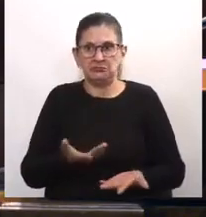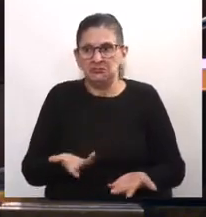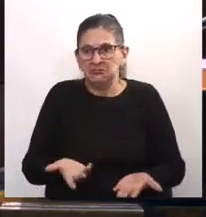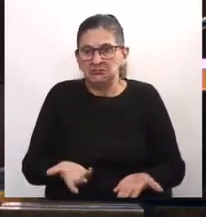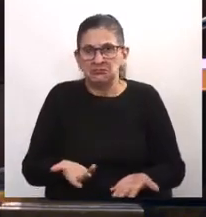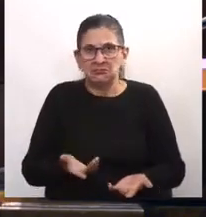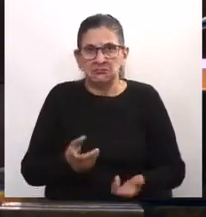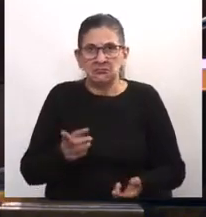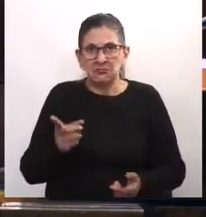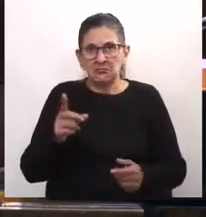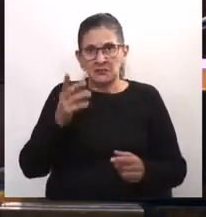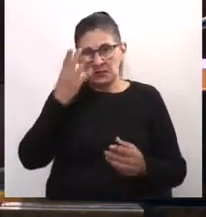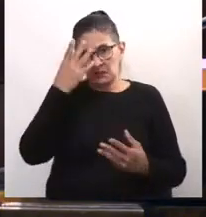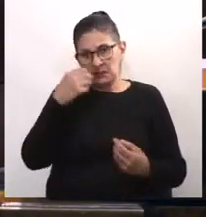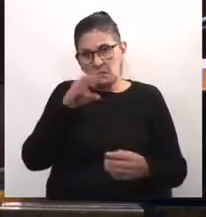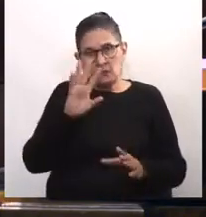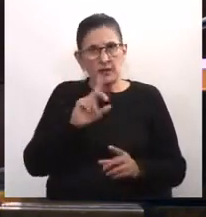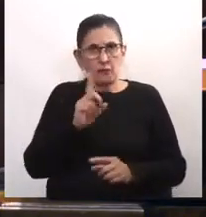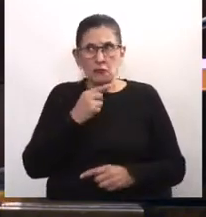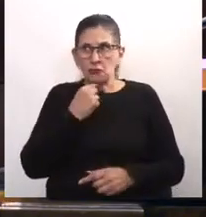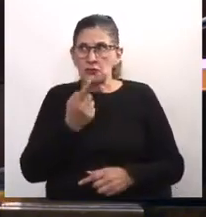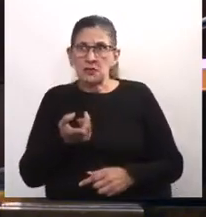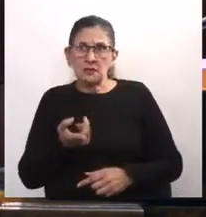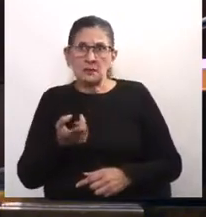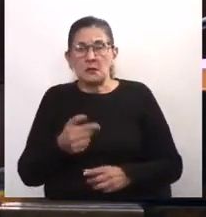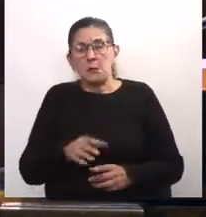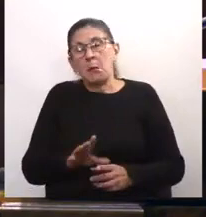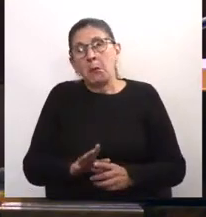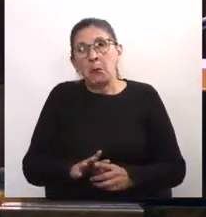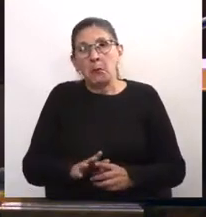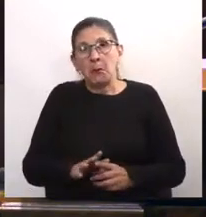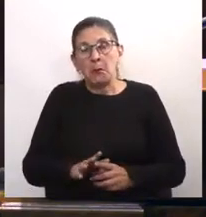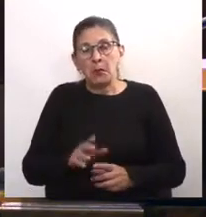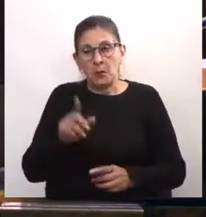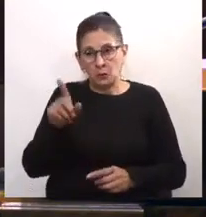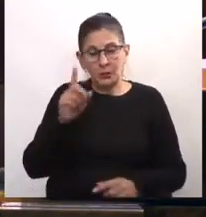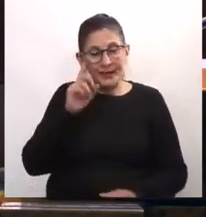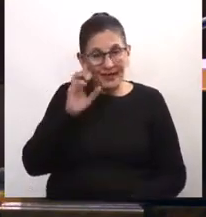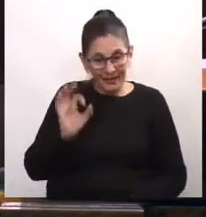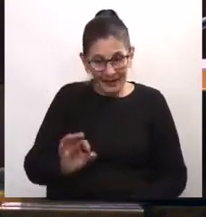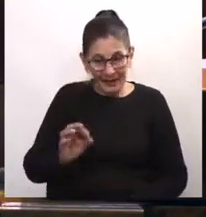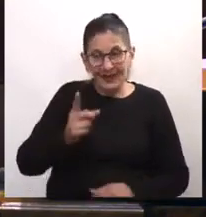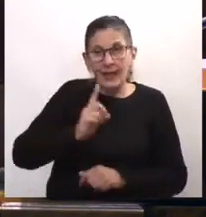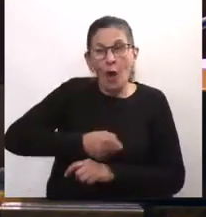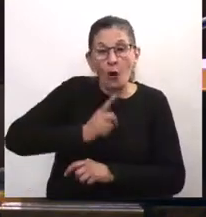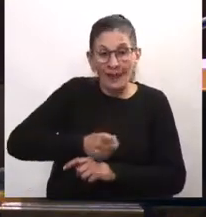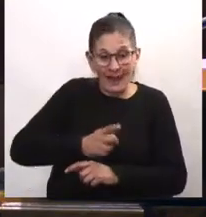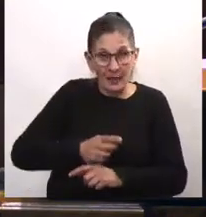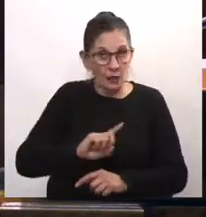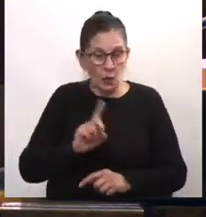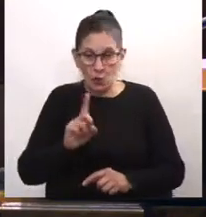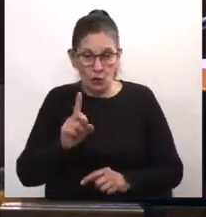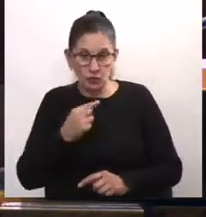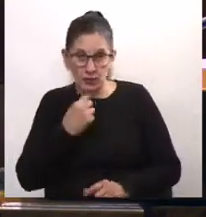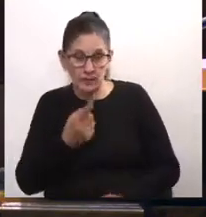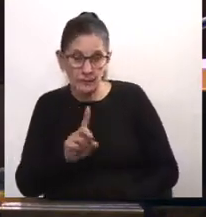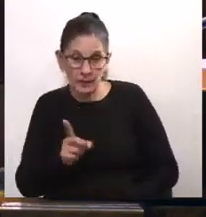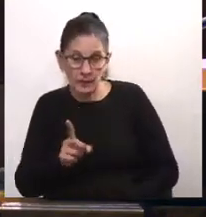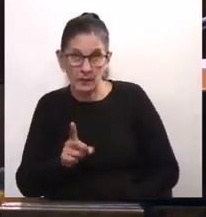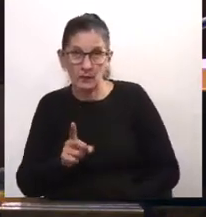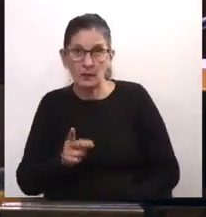bíblica. Creen que obligar no sirve. Bueno, macanudo. Usted cree que obligar no sirve, pero vamos al